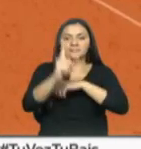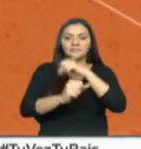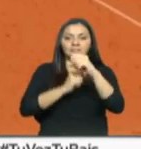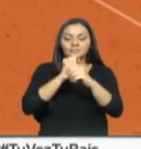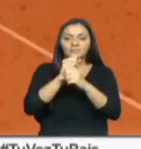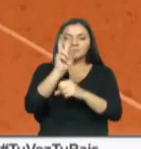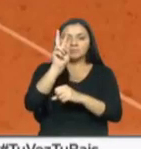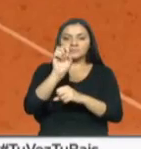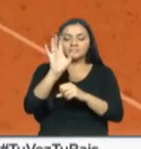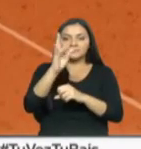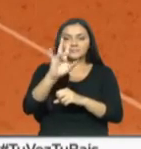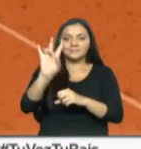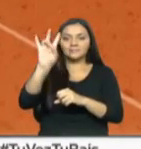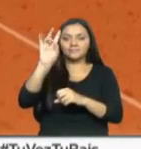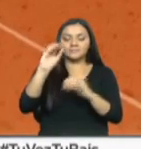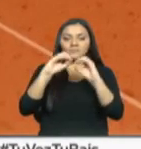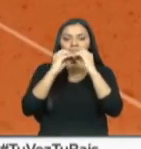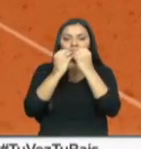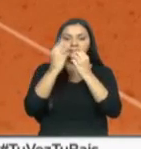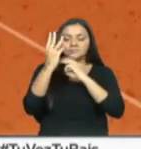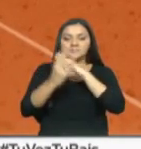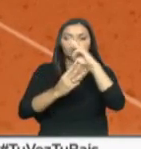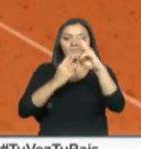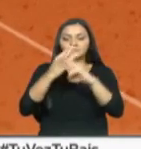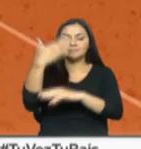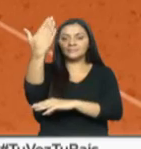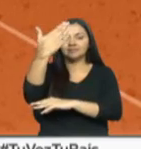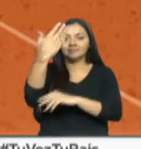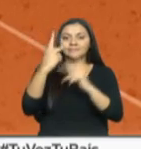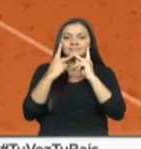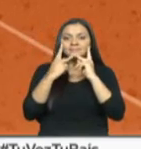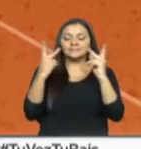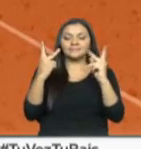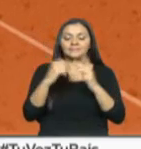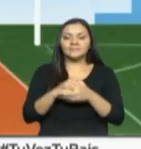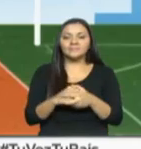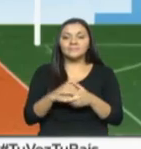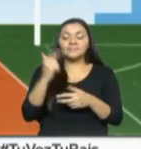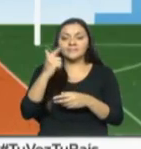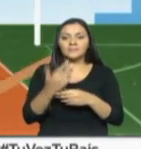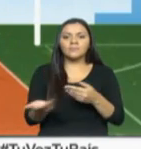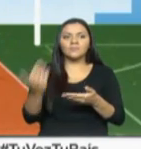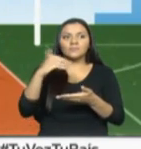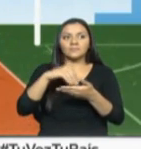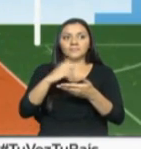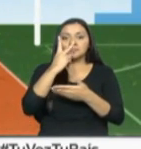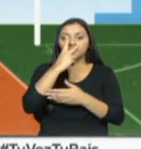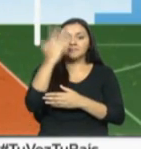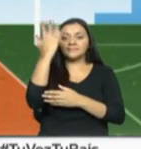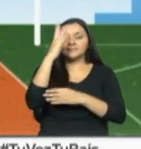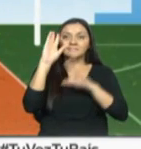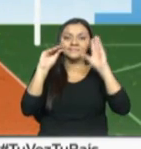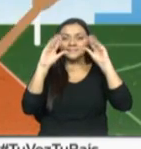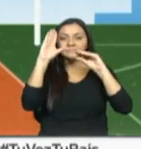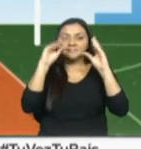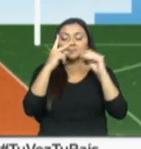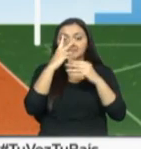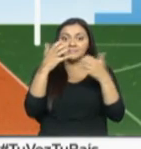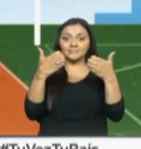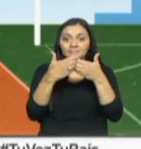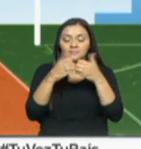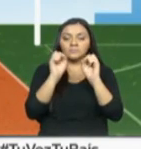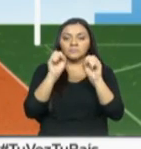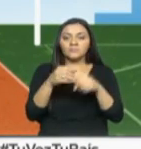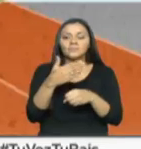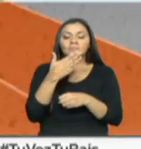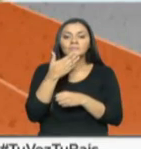2017 de la Organización Mundial de Televisión Pública, Input. Para ver nuevamente los capítulos del Equipo Invencible, debe ingresar